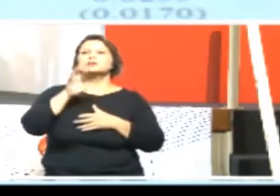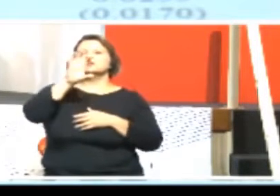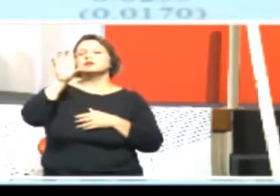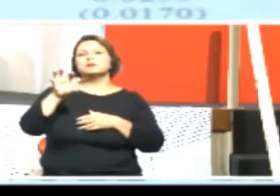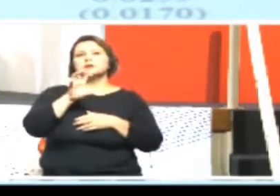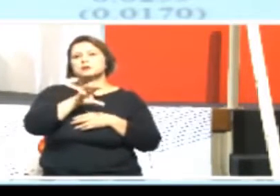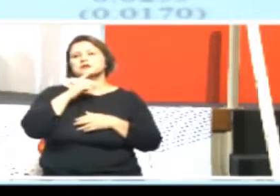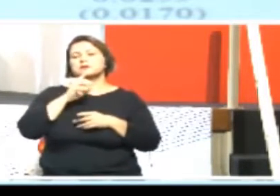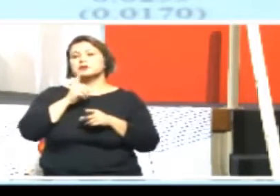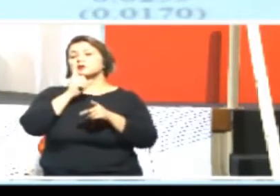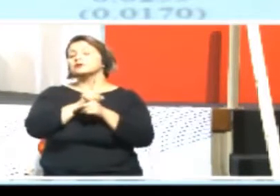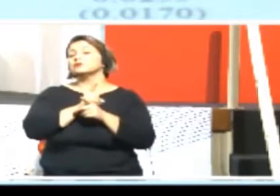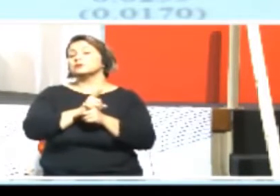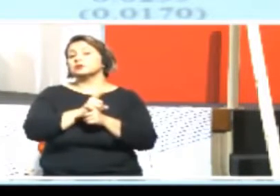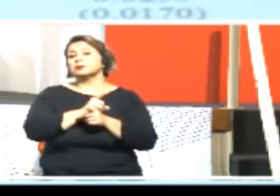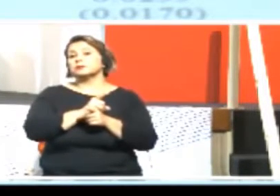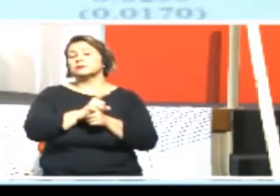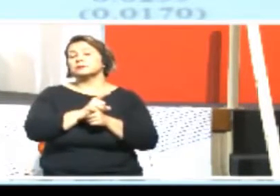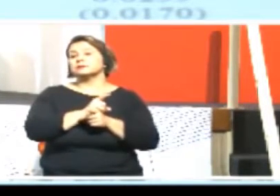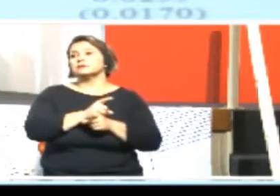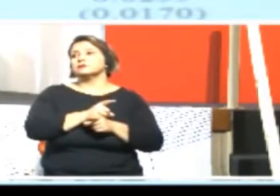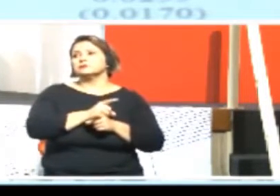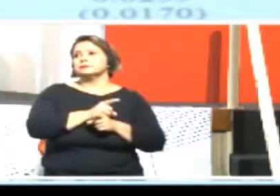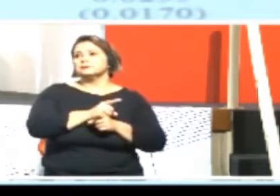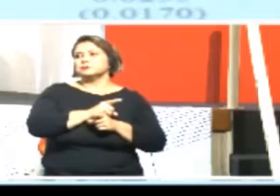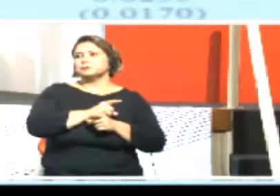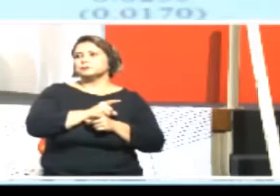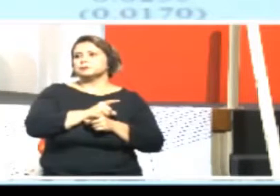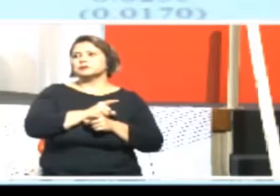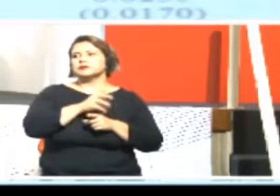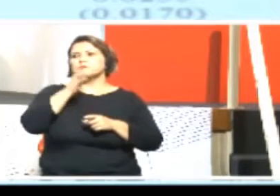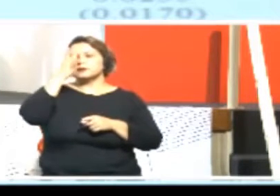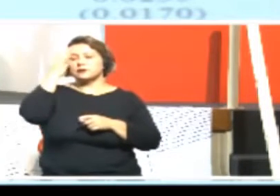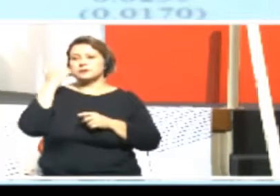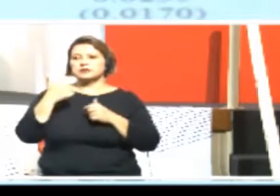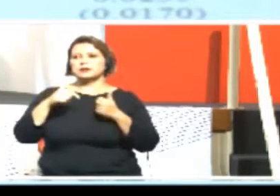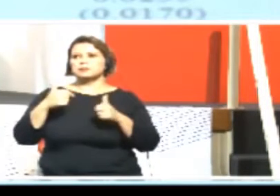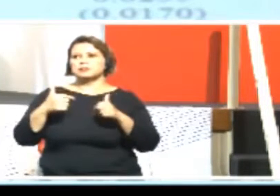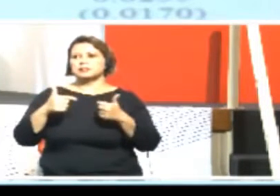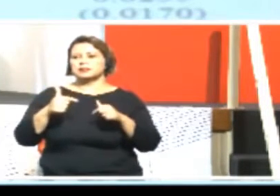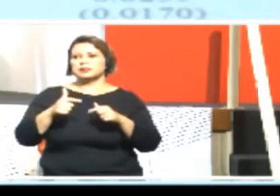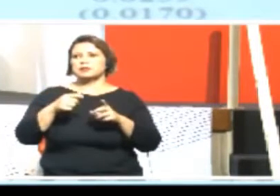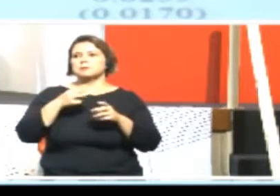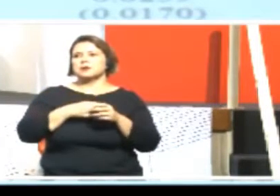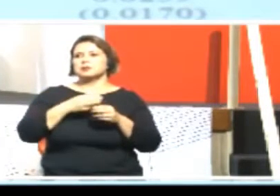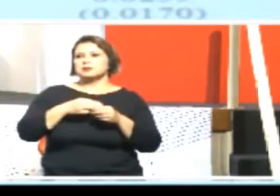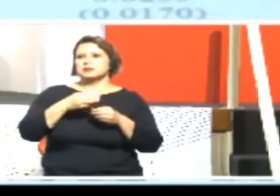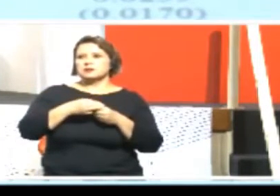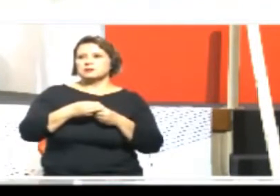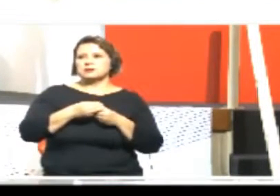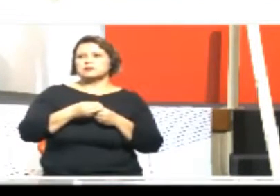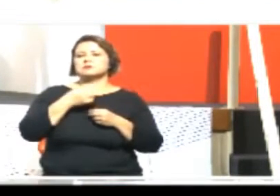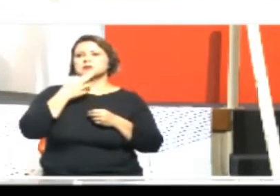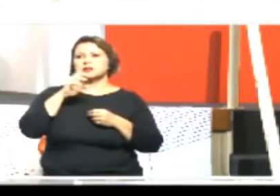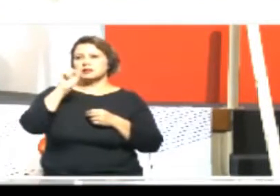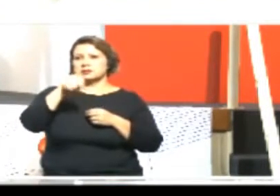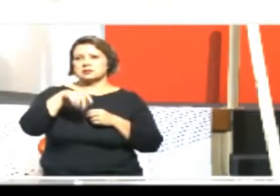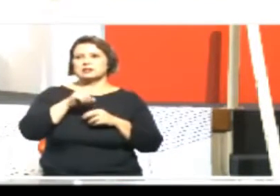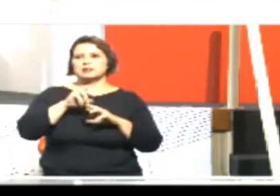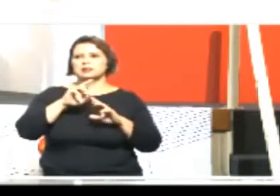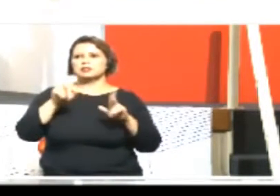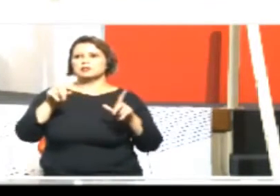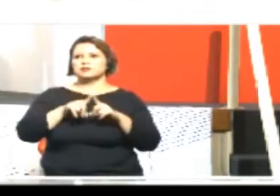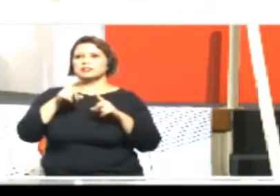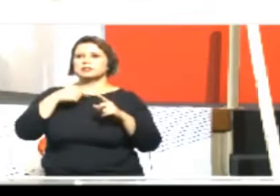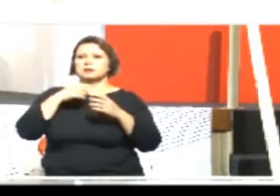que el número de personas trabajando en una municipalidad influye en que se apruebe o no se apruebe el convenio. Porque, ¿qué quiere decir? Hay